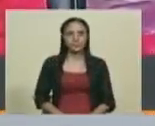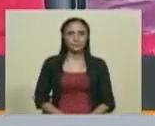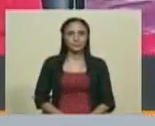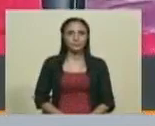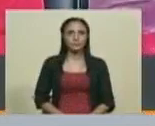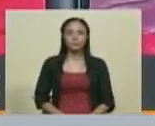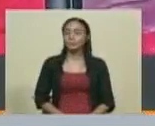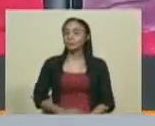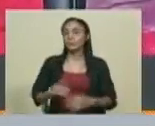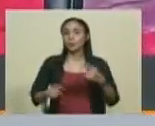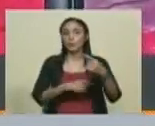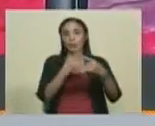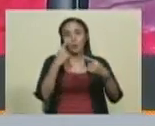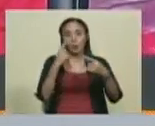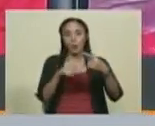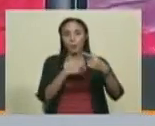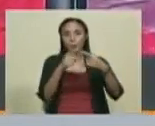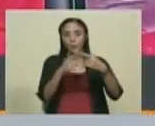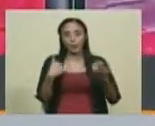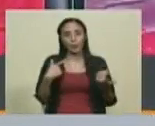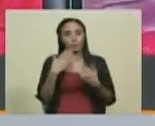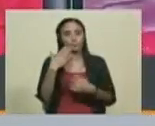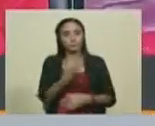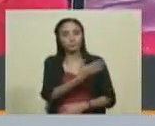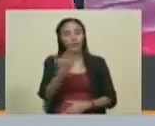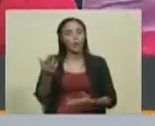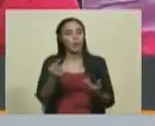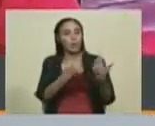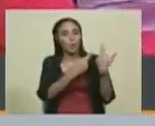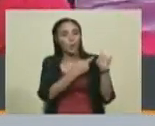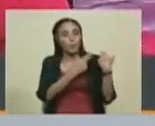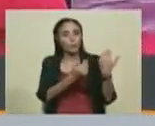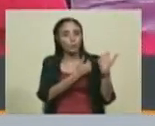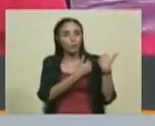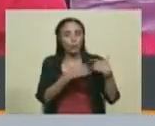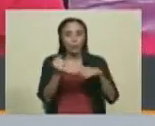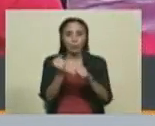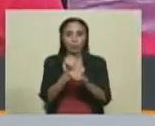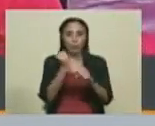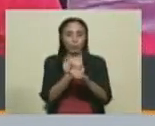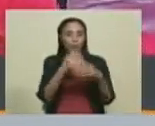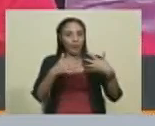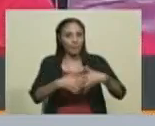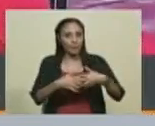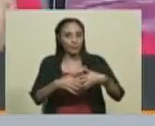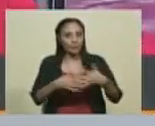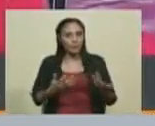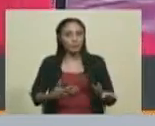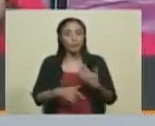colocarme al frente es de esta ratificación, de este compromiso de los trabajadores de la industria petrolera, de sus mujeres, la